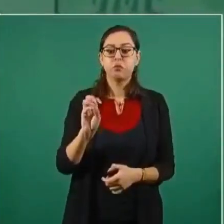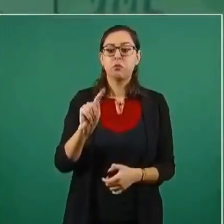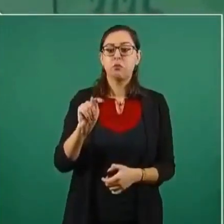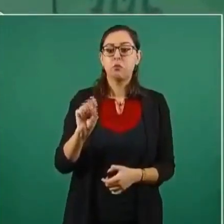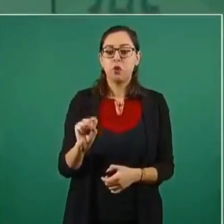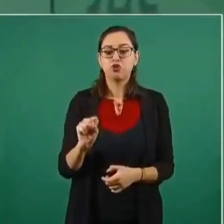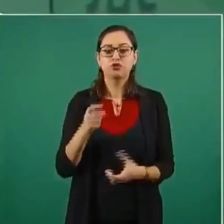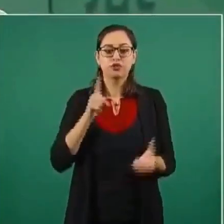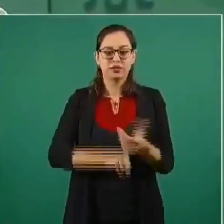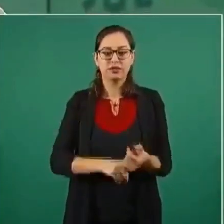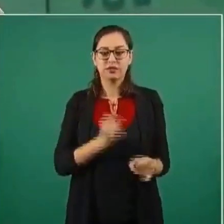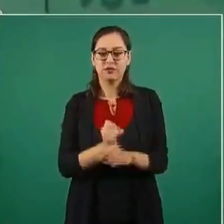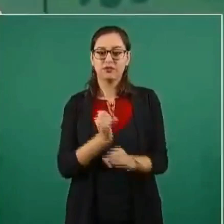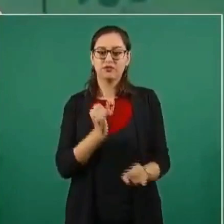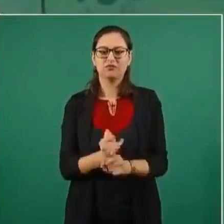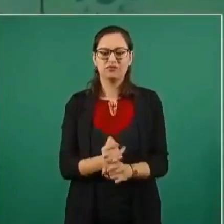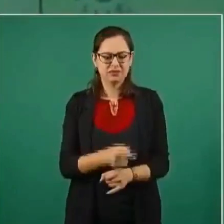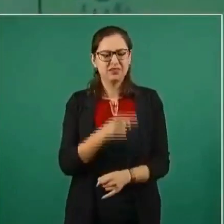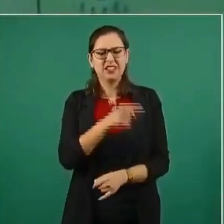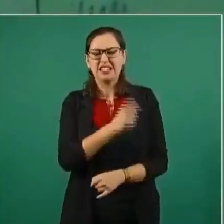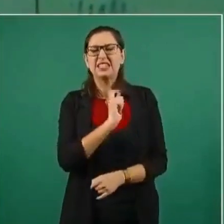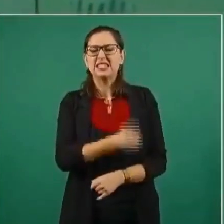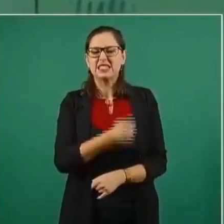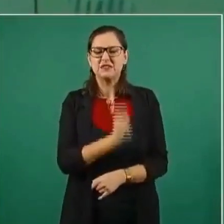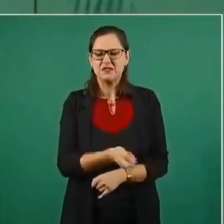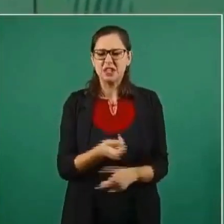cómo operan,